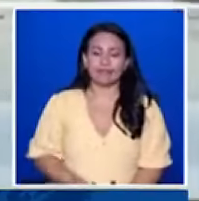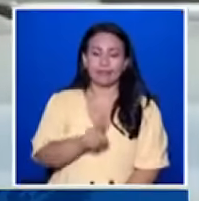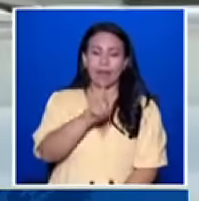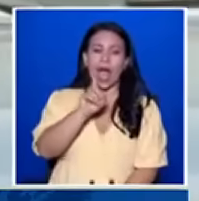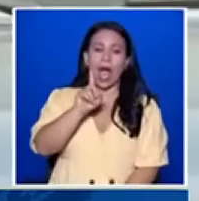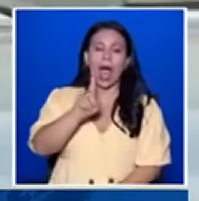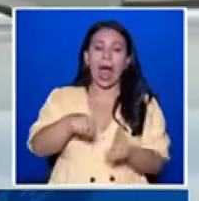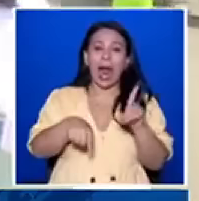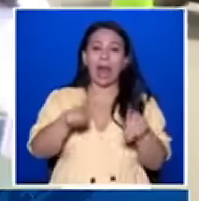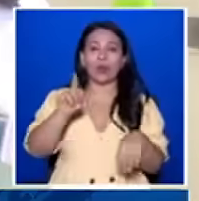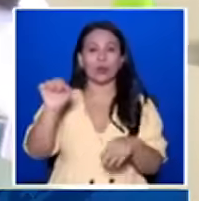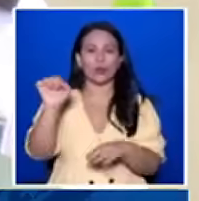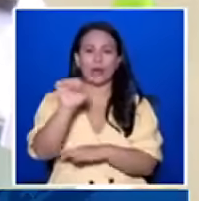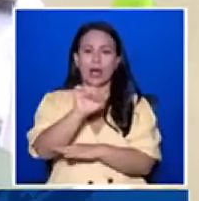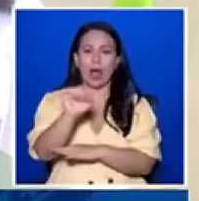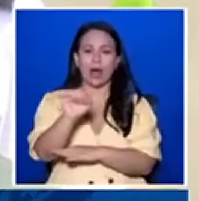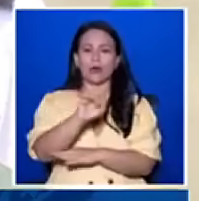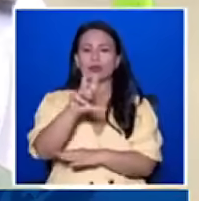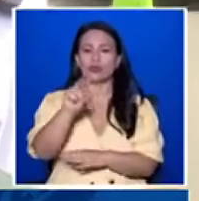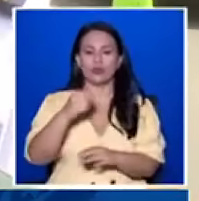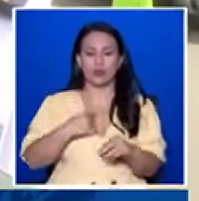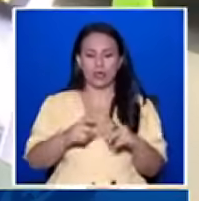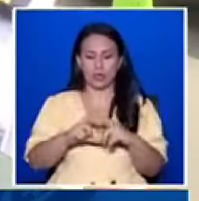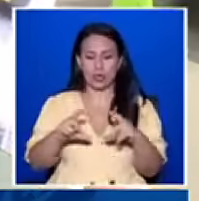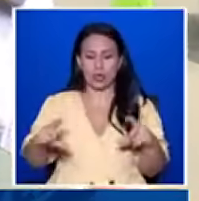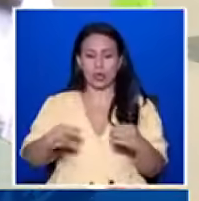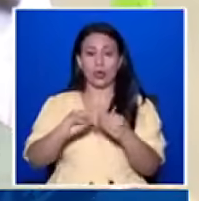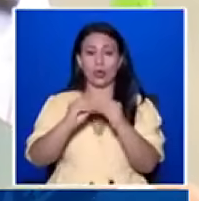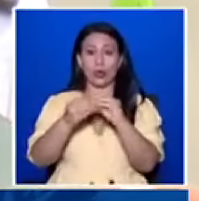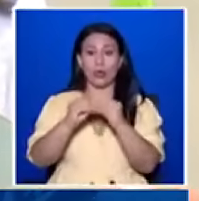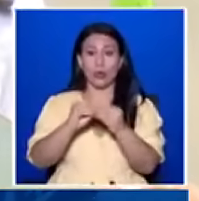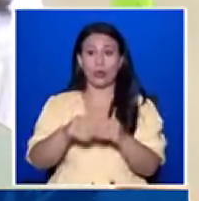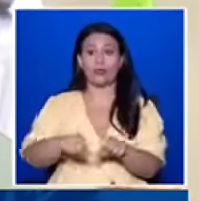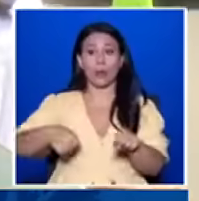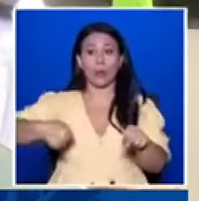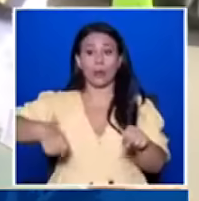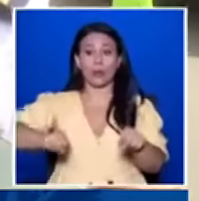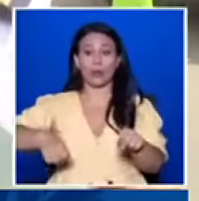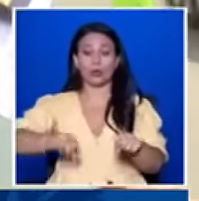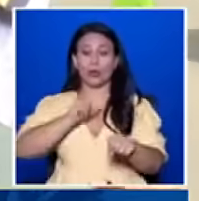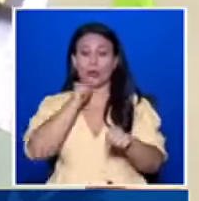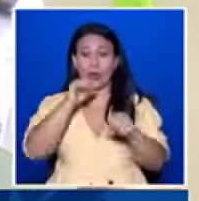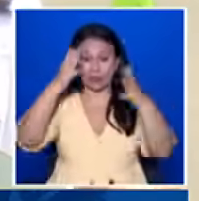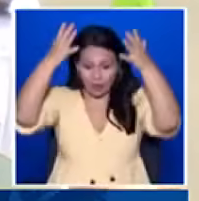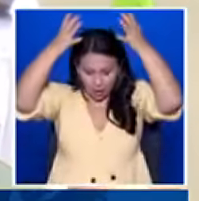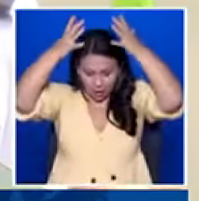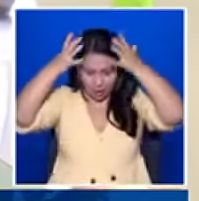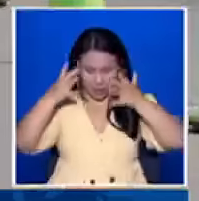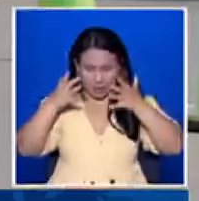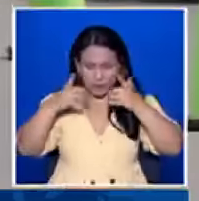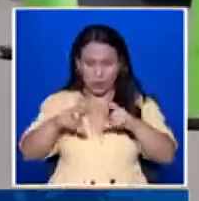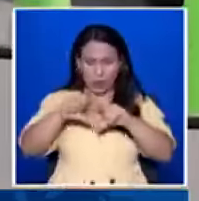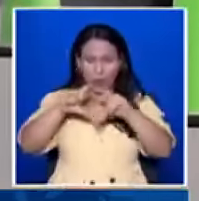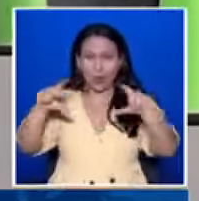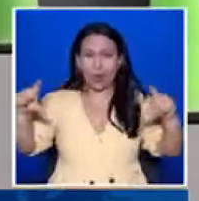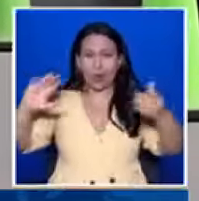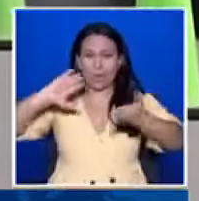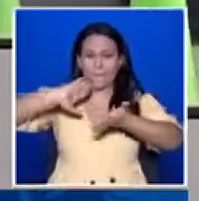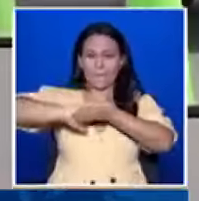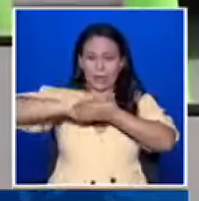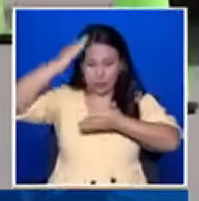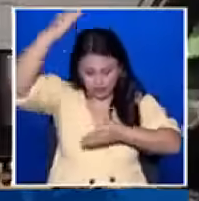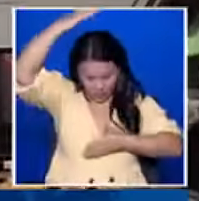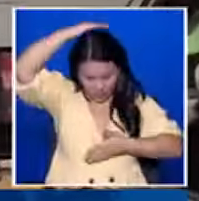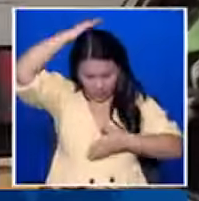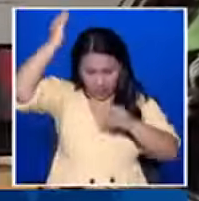andan sin placas o placas incompletas, vehículos motociclistas que andan sin el casco homologado o sin el sticker de las